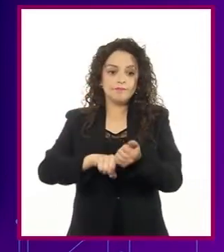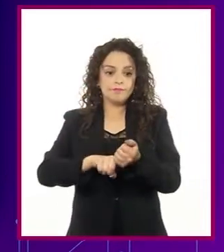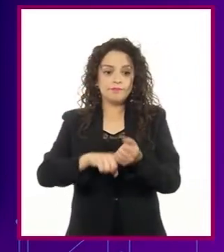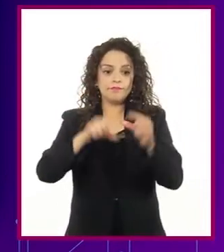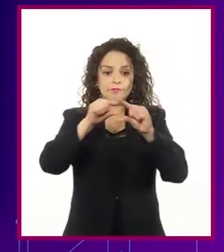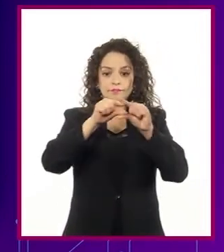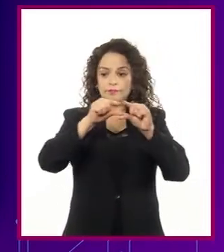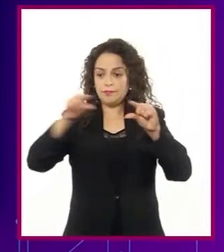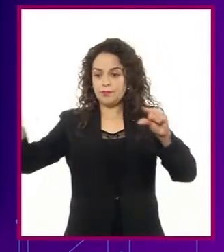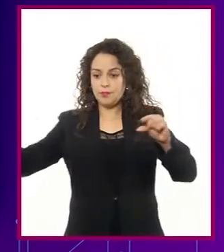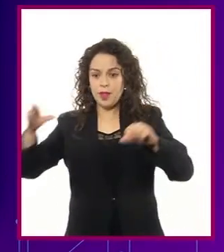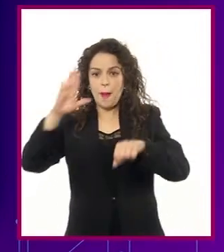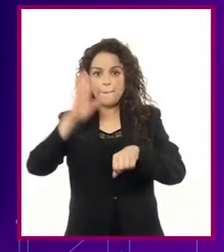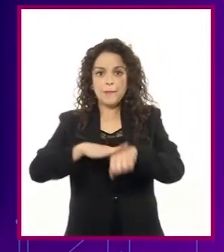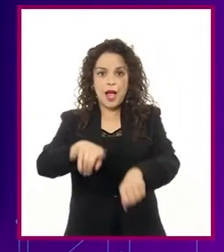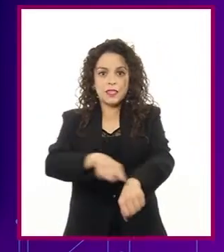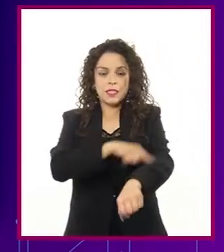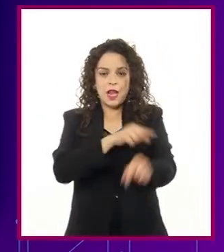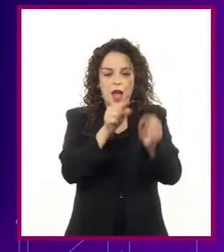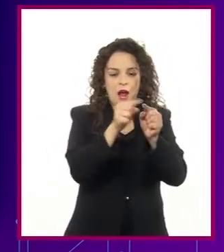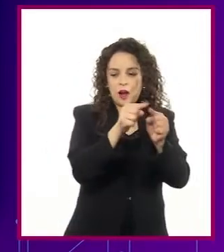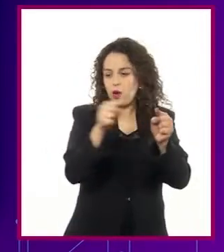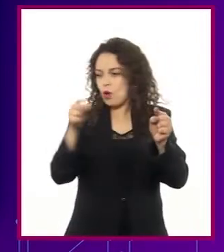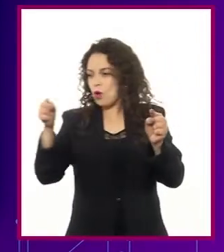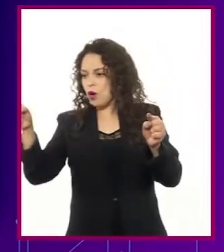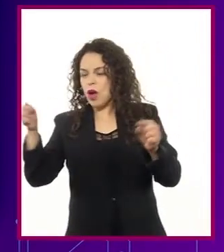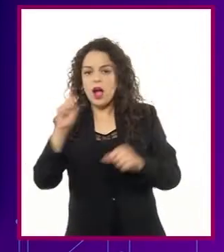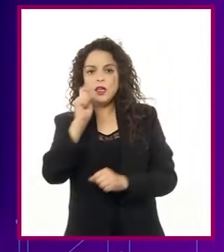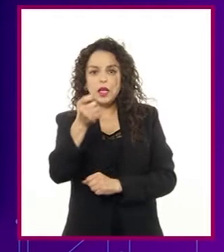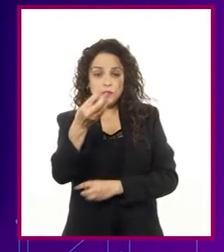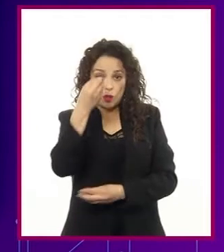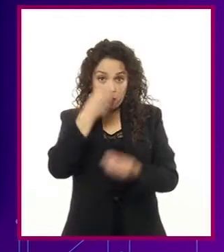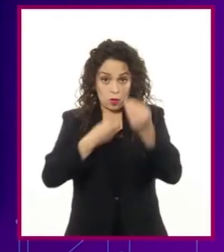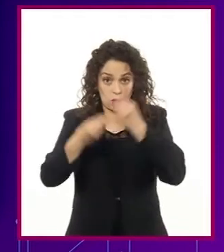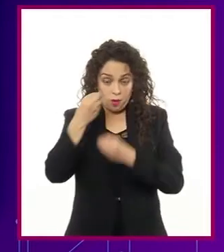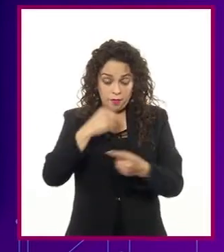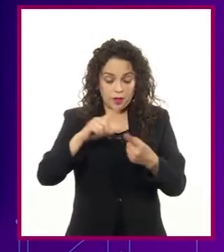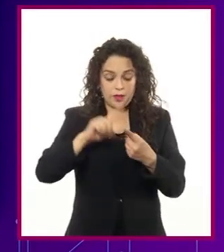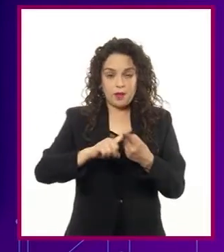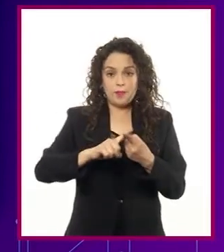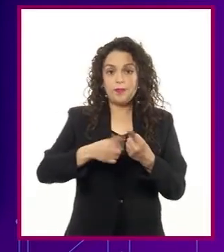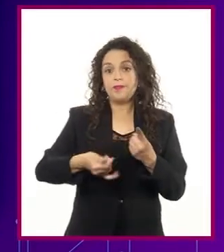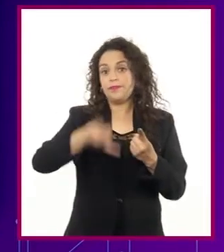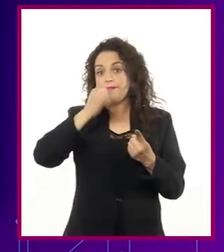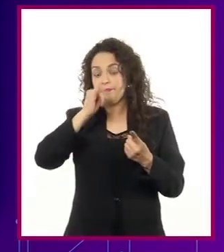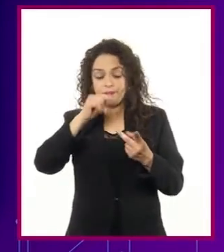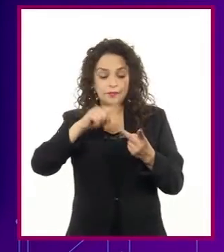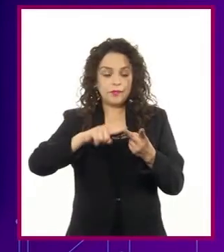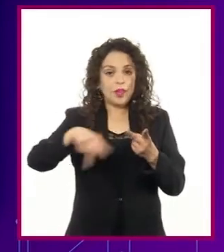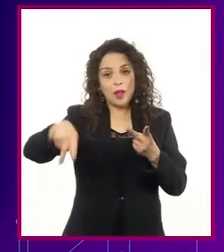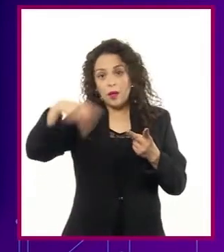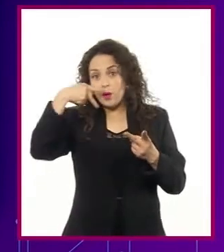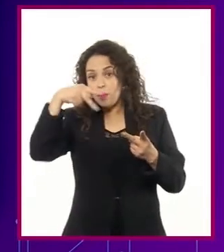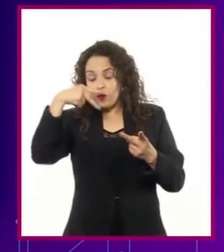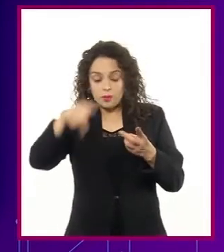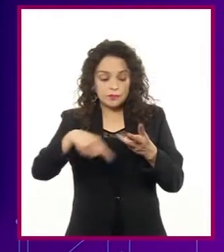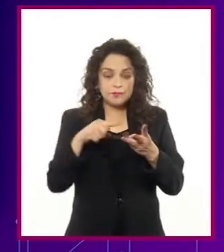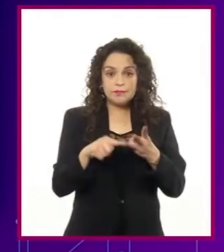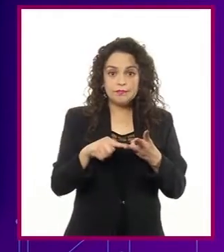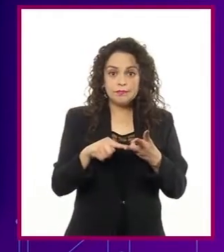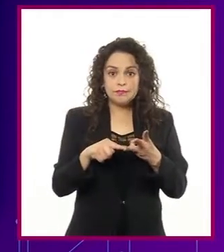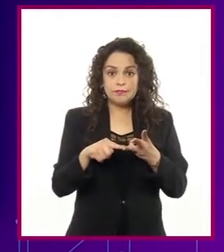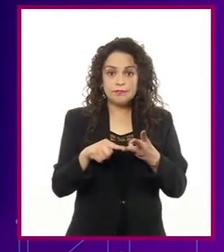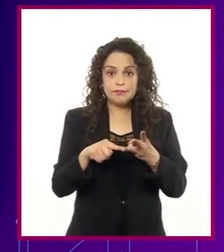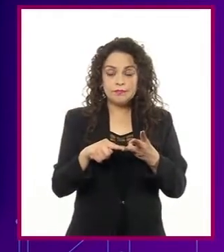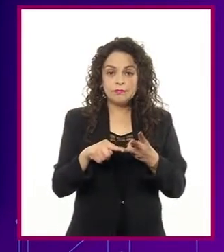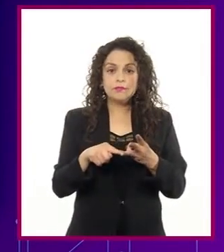por la barra de mayor longitud. En este caso, alimentos bebidas y tabaco. ¿En cuál